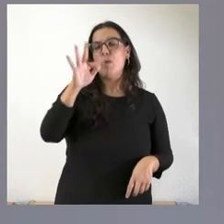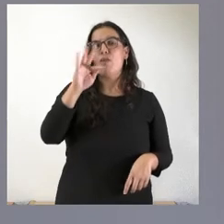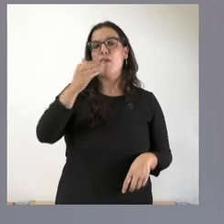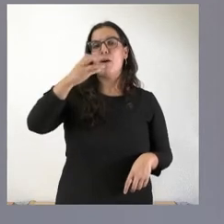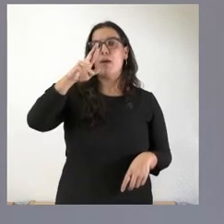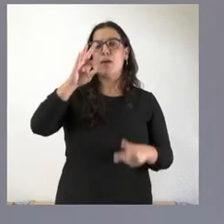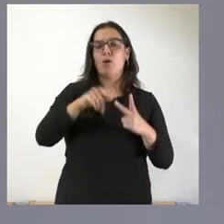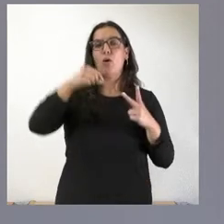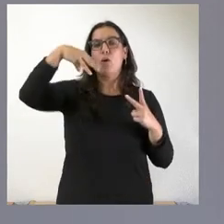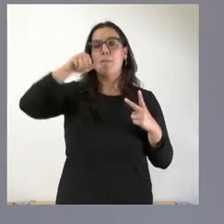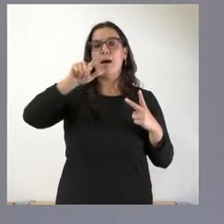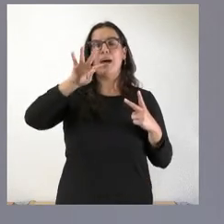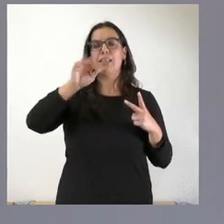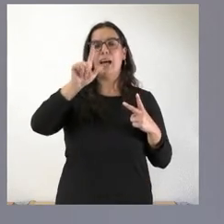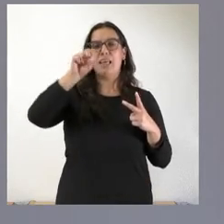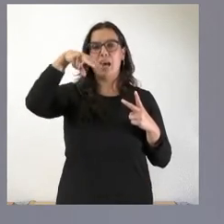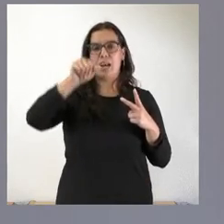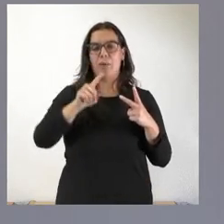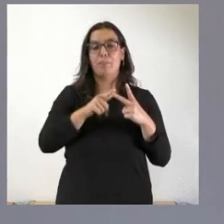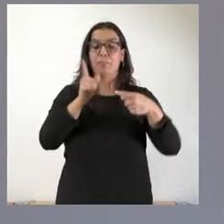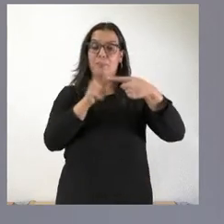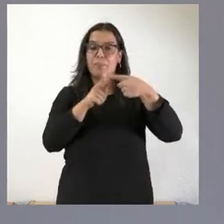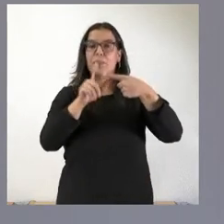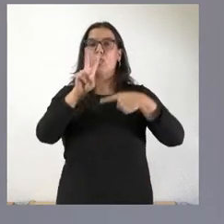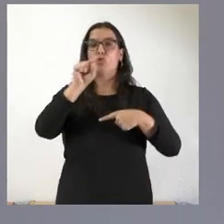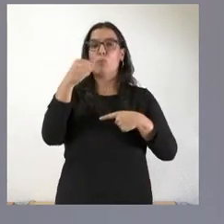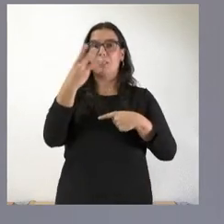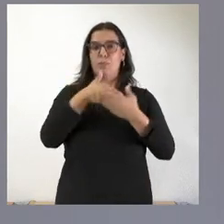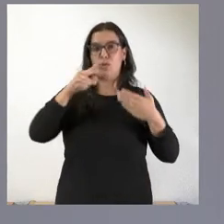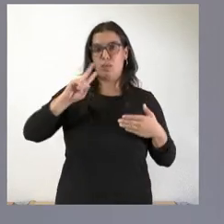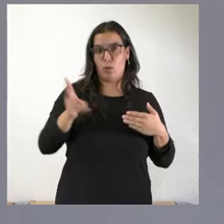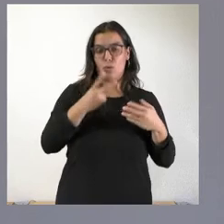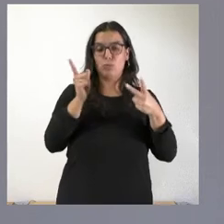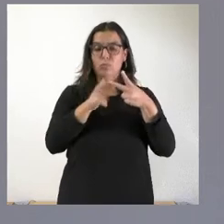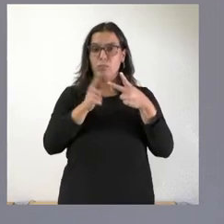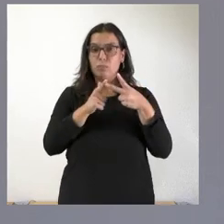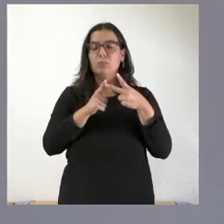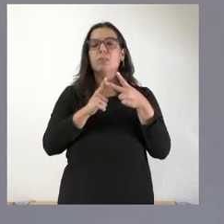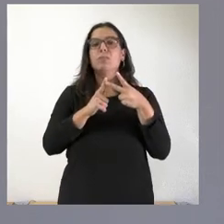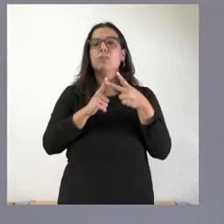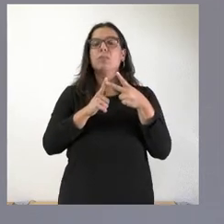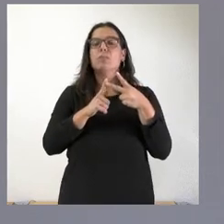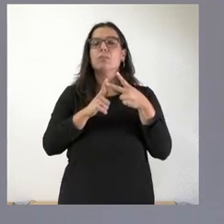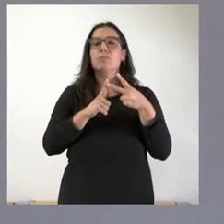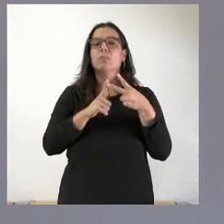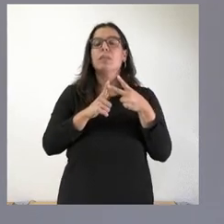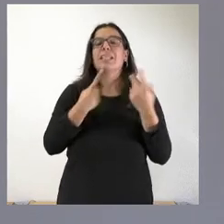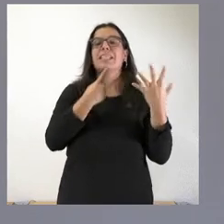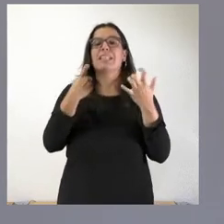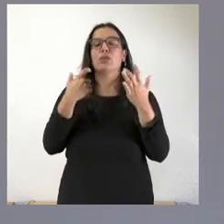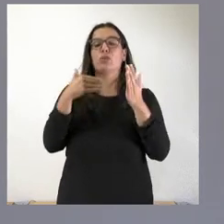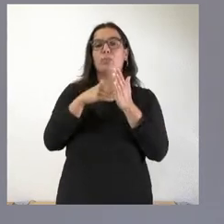Matallana de Torío. En el caso de Favero hablamos de 2,3 millones de euros y en el caso de Matallana de Torío de